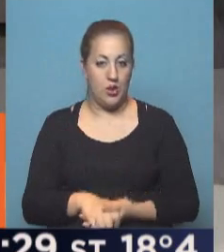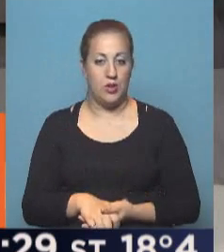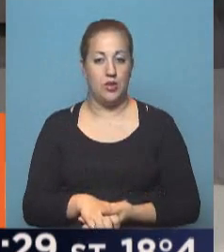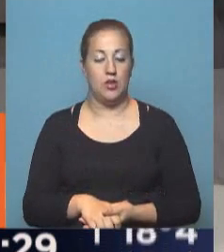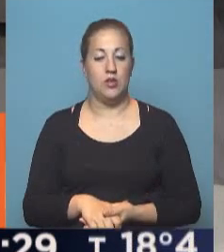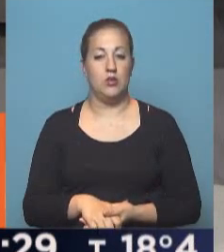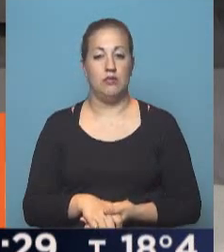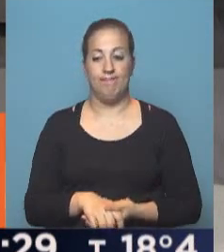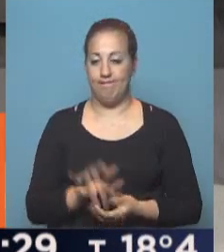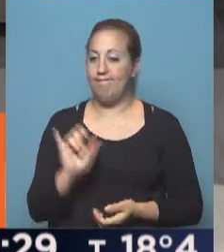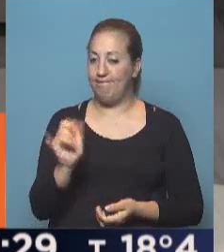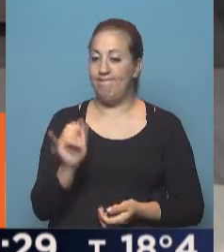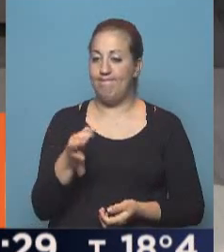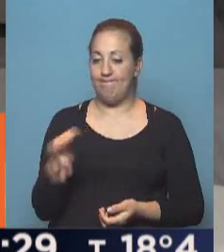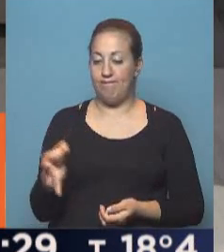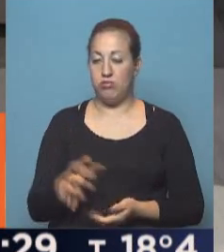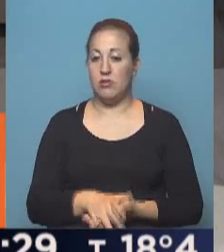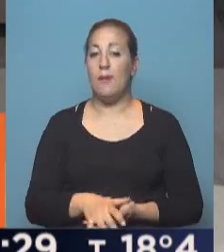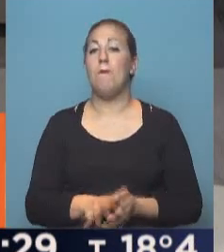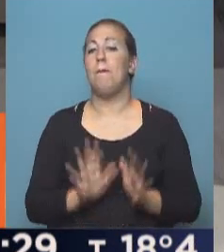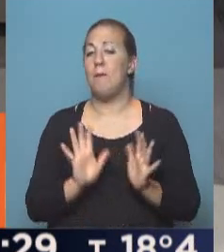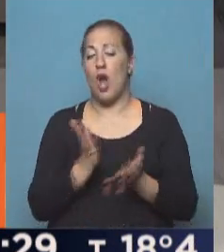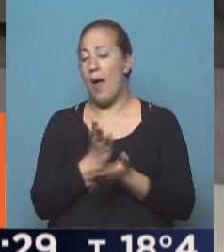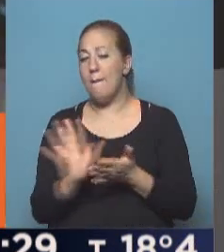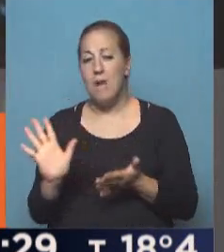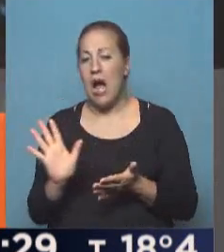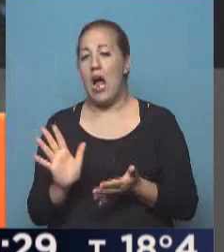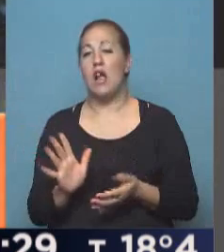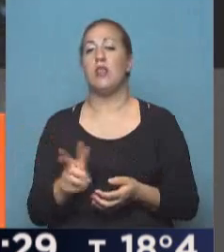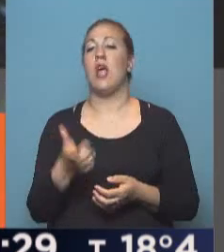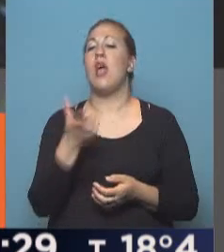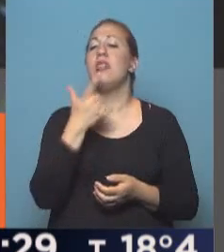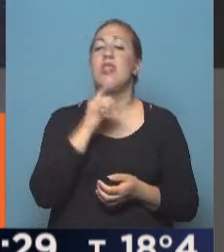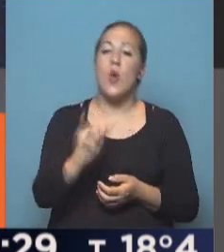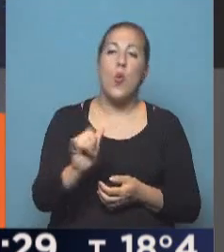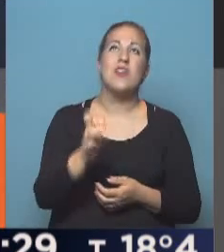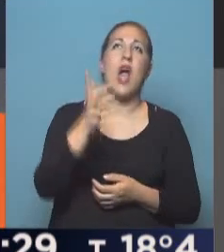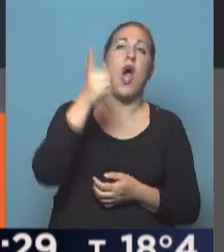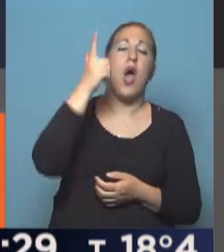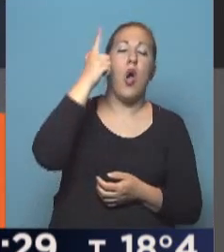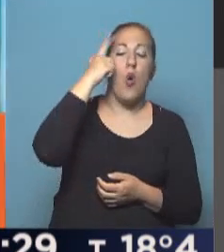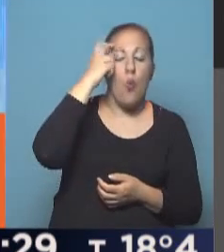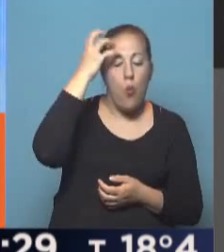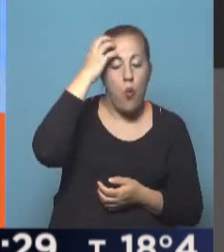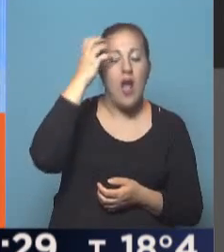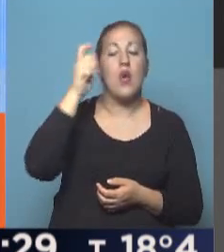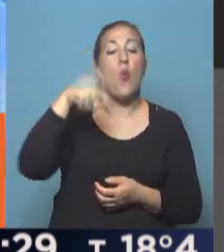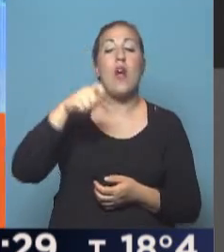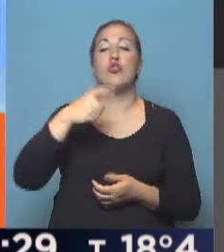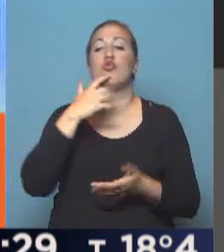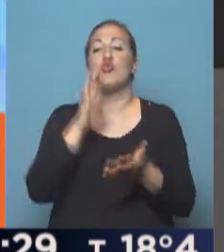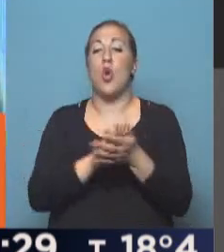algún recurso es tal cual eso es cierto pero más allá de una eventual demanda judicial que inicie la ex presidente con respecto a